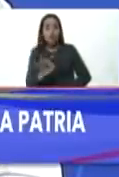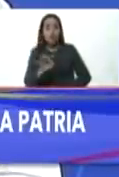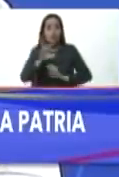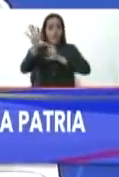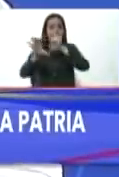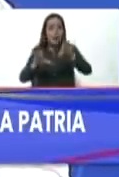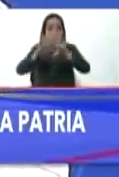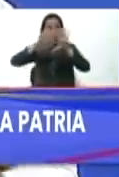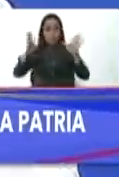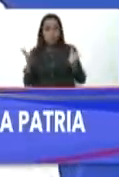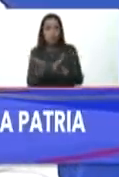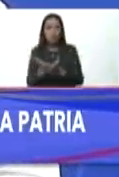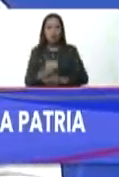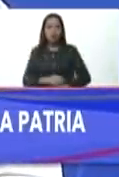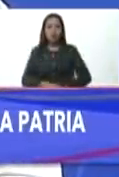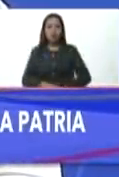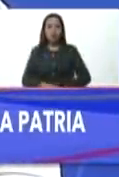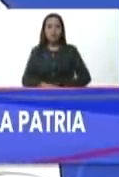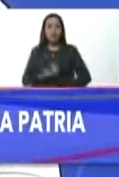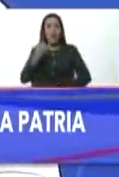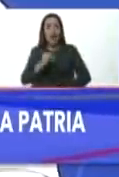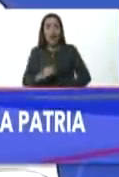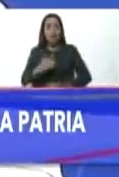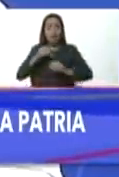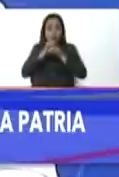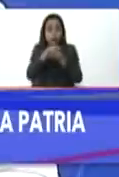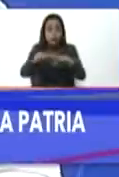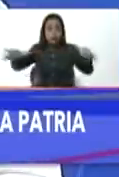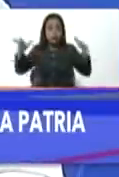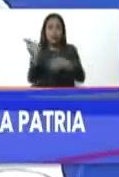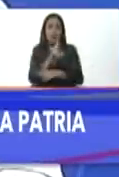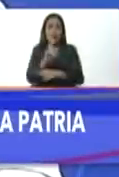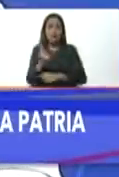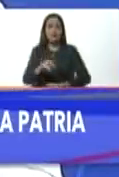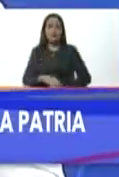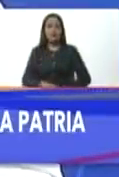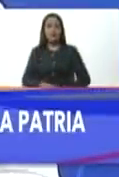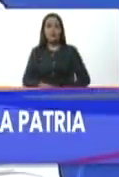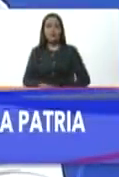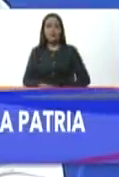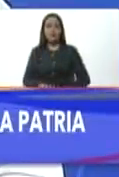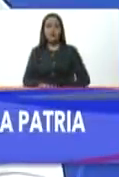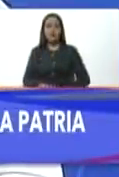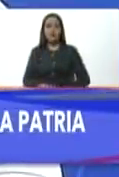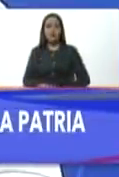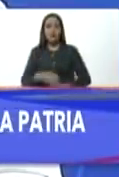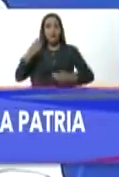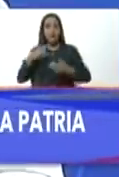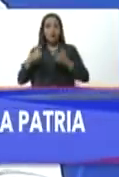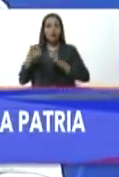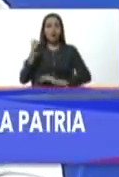países del mundo. O sea que ha avanzado muy rápidamente a diferencia de otras experiencias